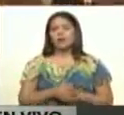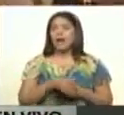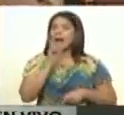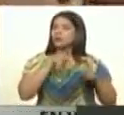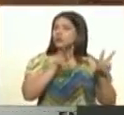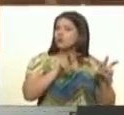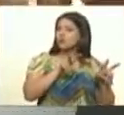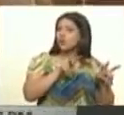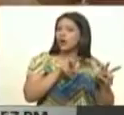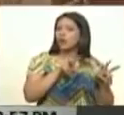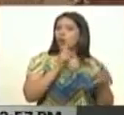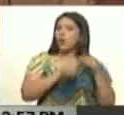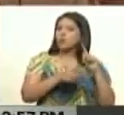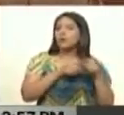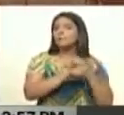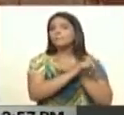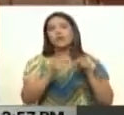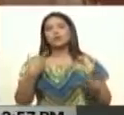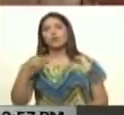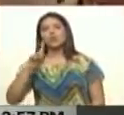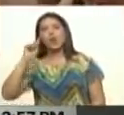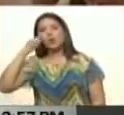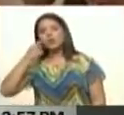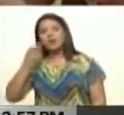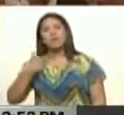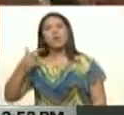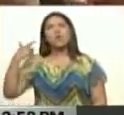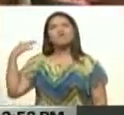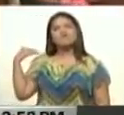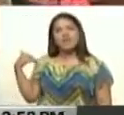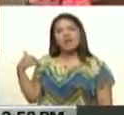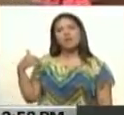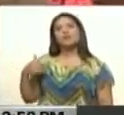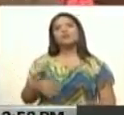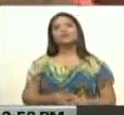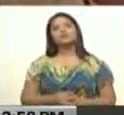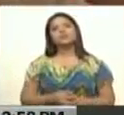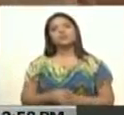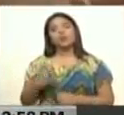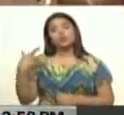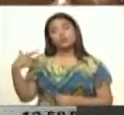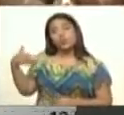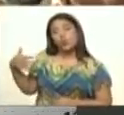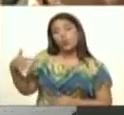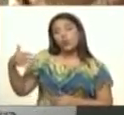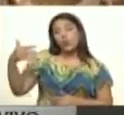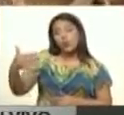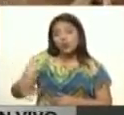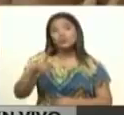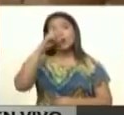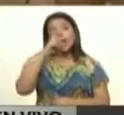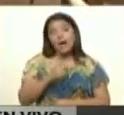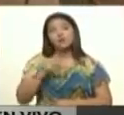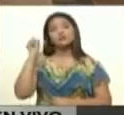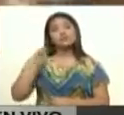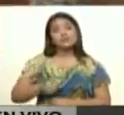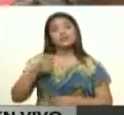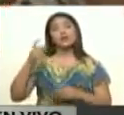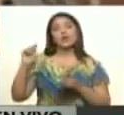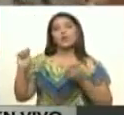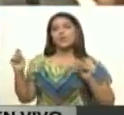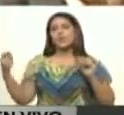nos acordamos de las conquistas que tuvimos durante todos estos años, que eso sí fue